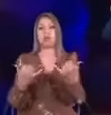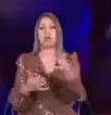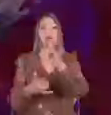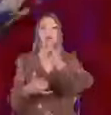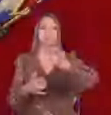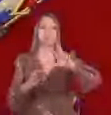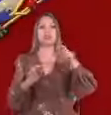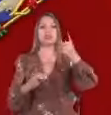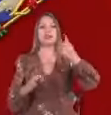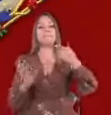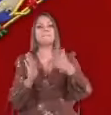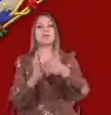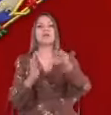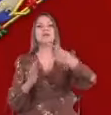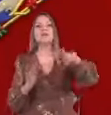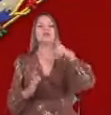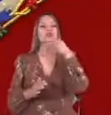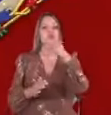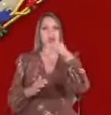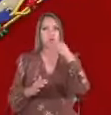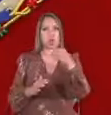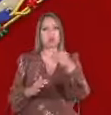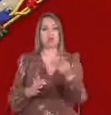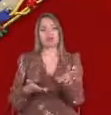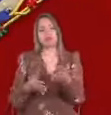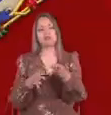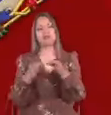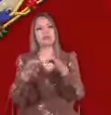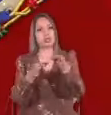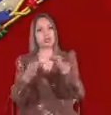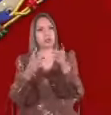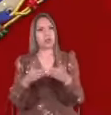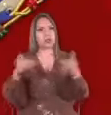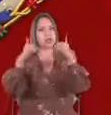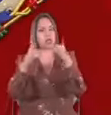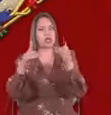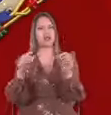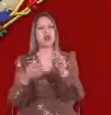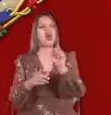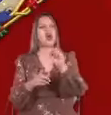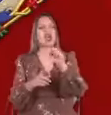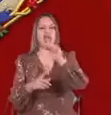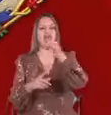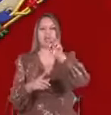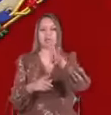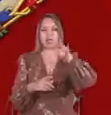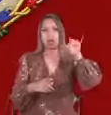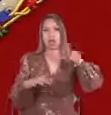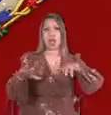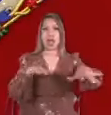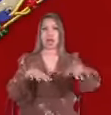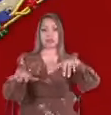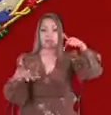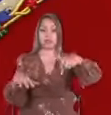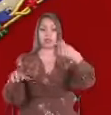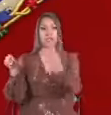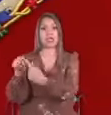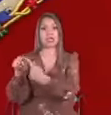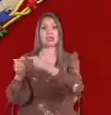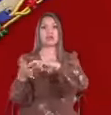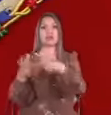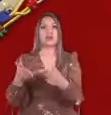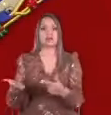mil millones de dólares. Dicho en otras palabras y con base de datos del Servicio de Rentas Internas, la actividad económica de la capital ha